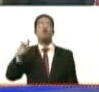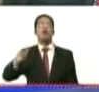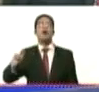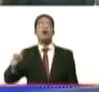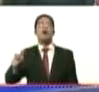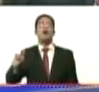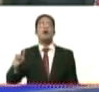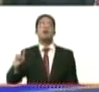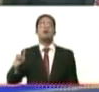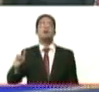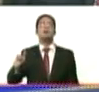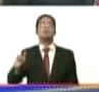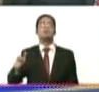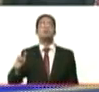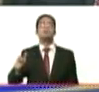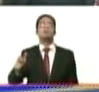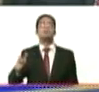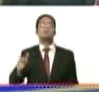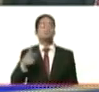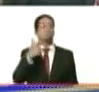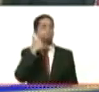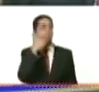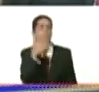se puso de moda la bandera de Venezuela,